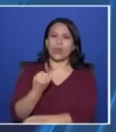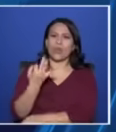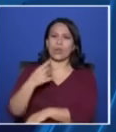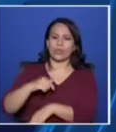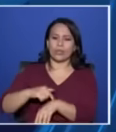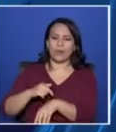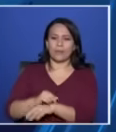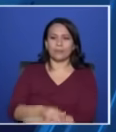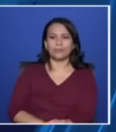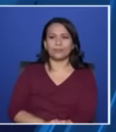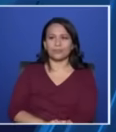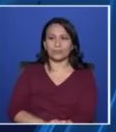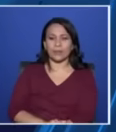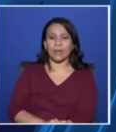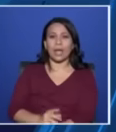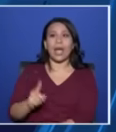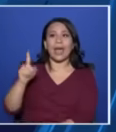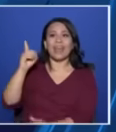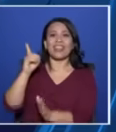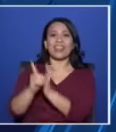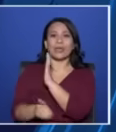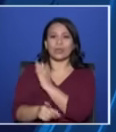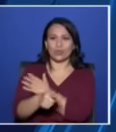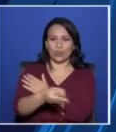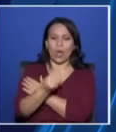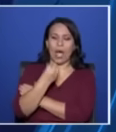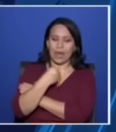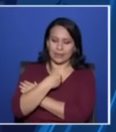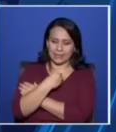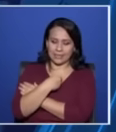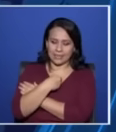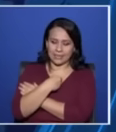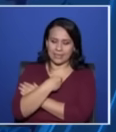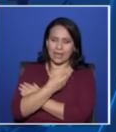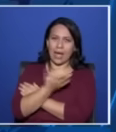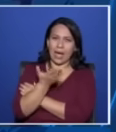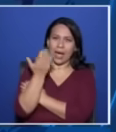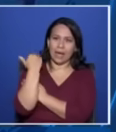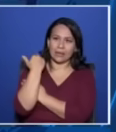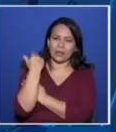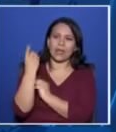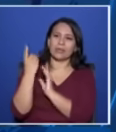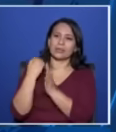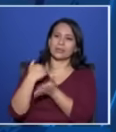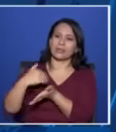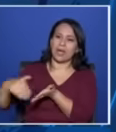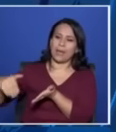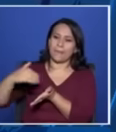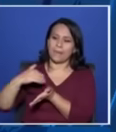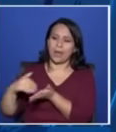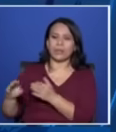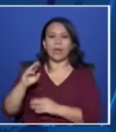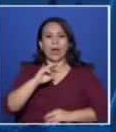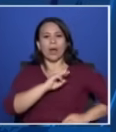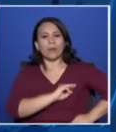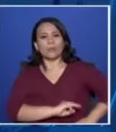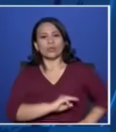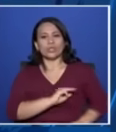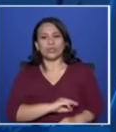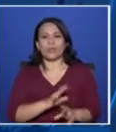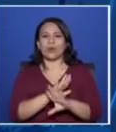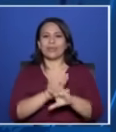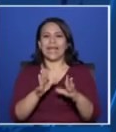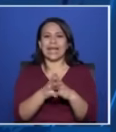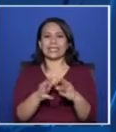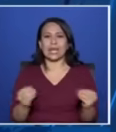de acuerdo a una denuncia ciudadana que tú mismo nos levantaste hace algunas semanas atrás, el municipio de Guayaquil dio unas